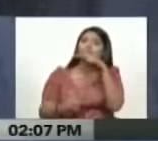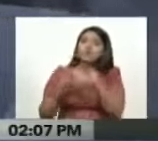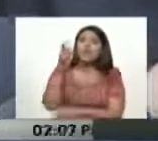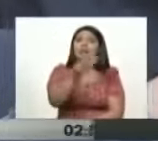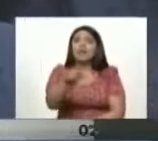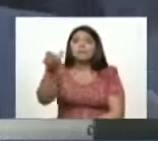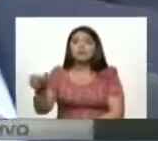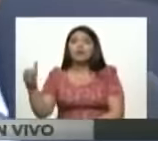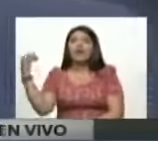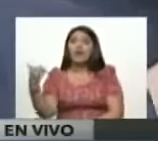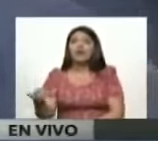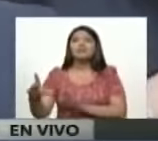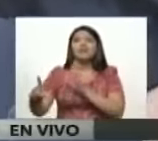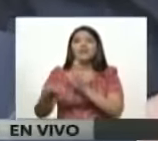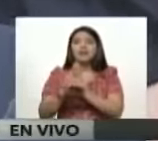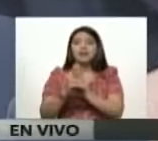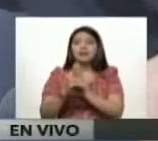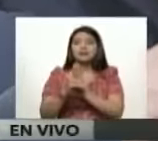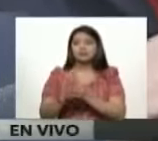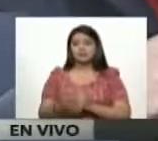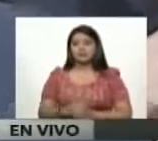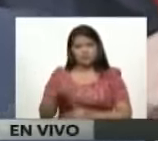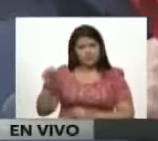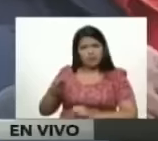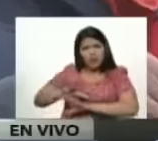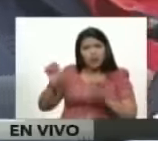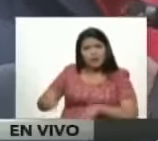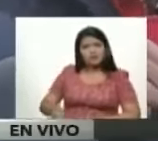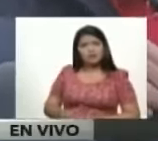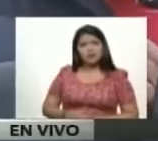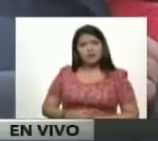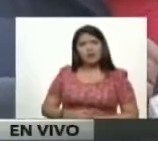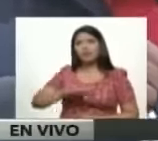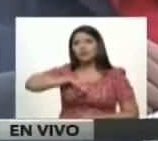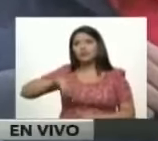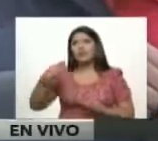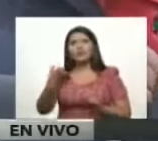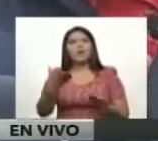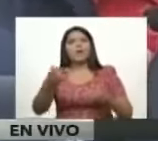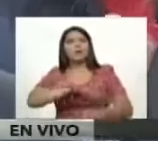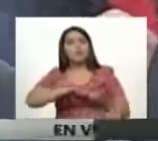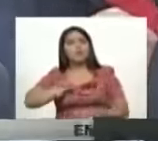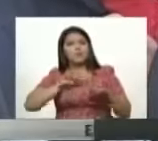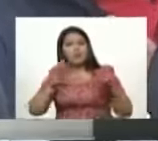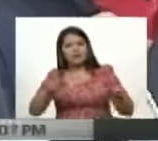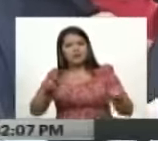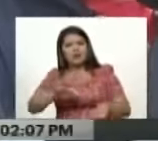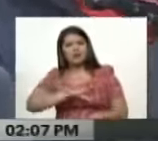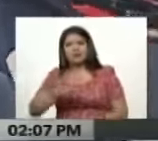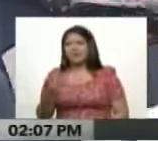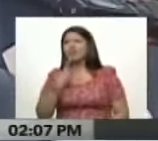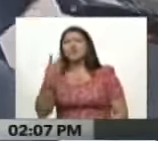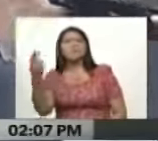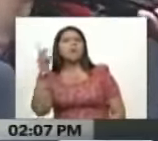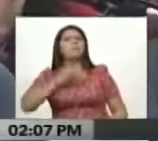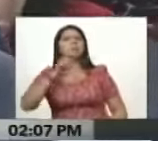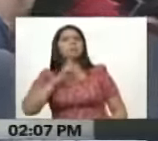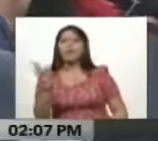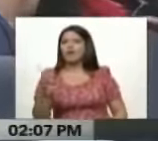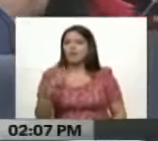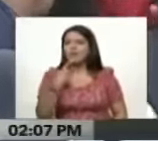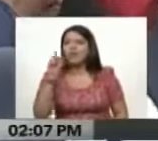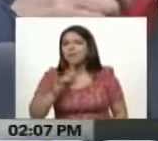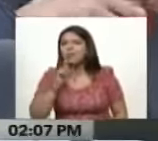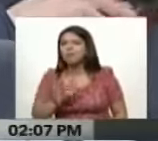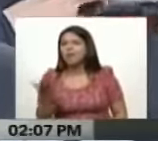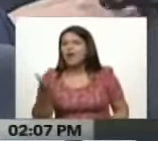tenga derecho a las... Claro, claro que sí. Claro que sí, hemos entregado títulos de propiedad. Es primera vez. No digas que es mentira. No digas que es mentira porque